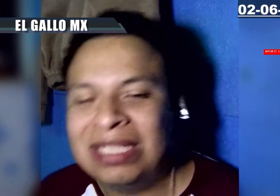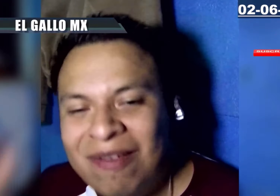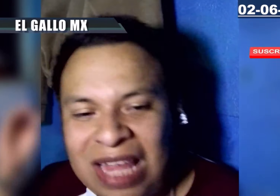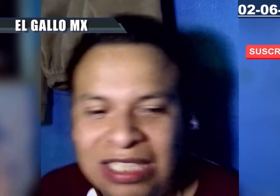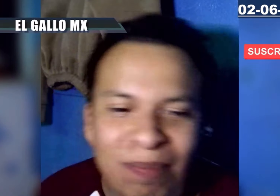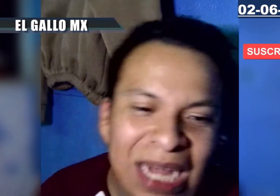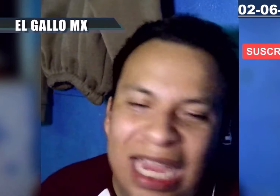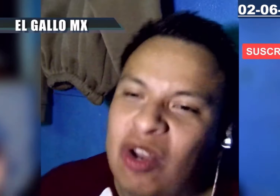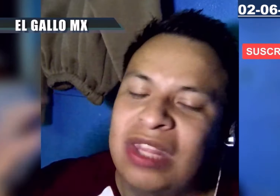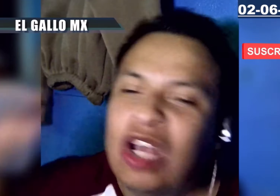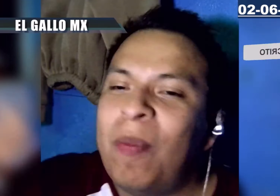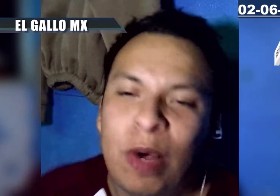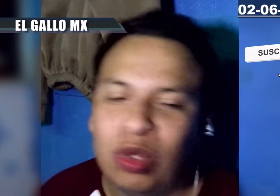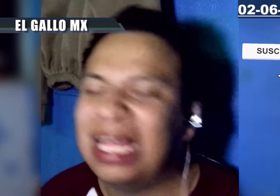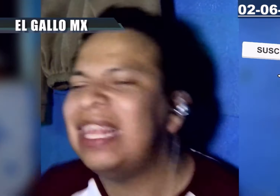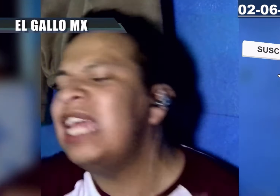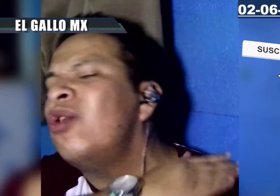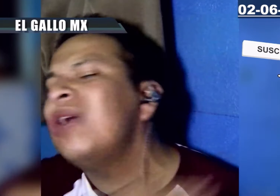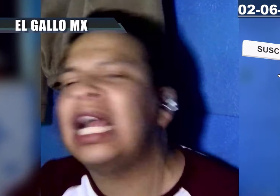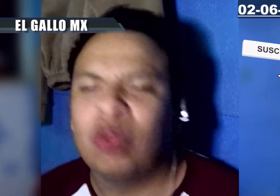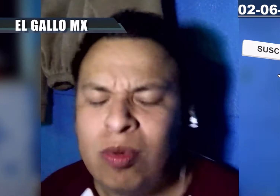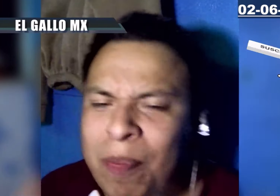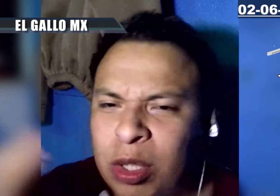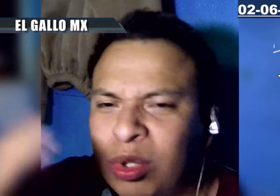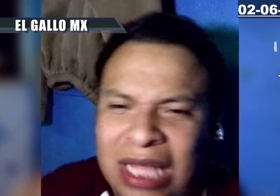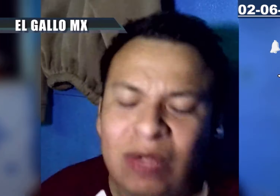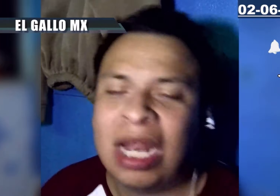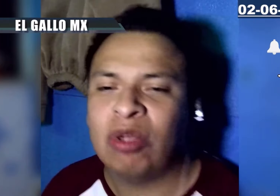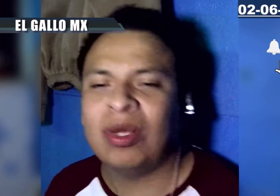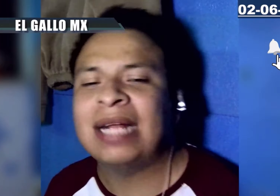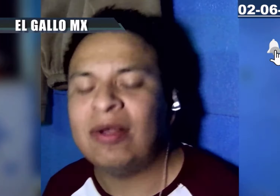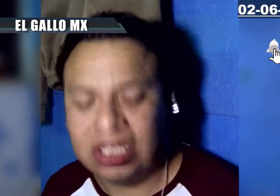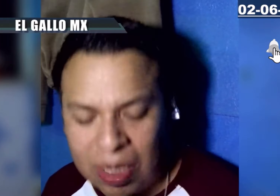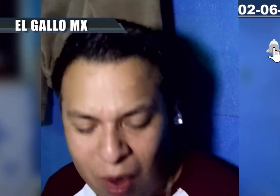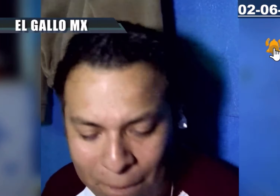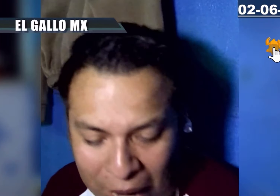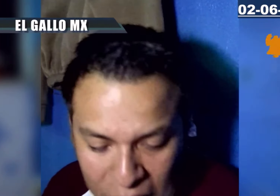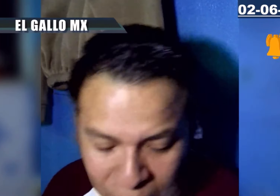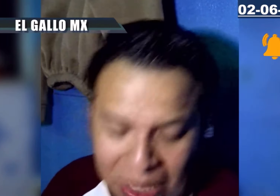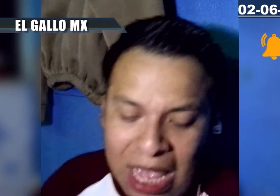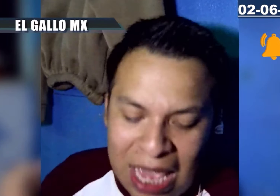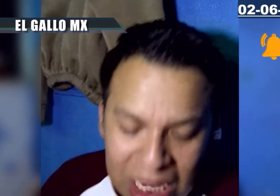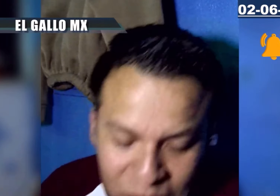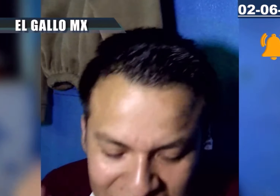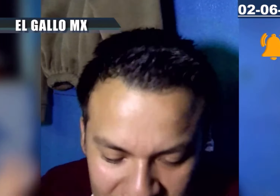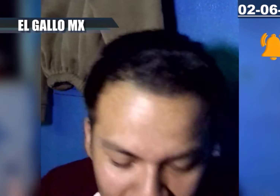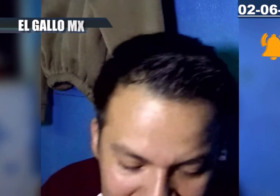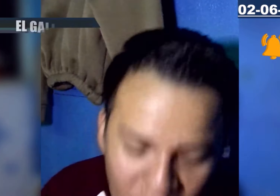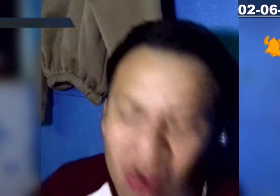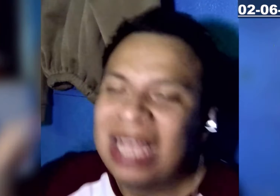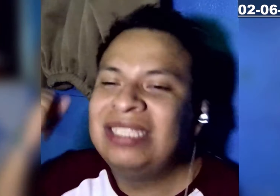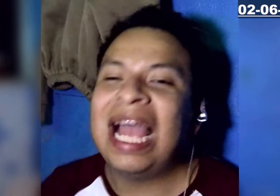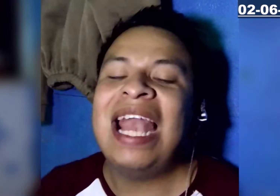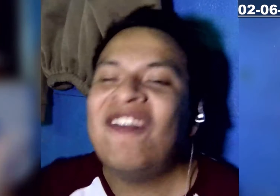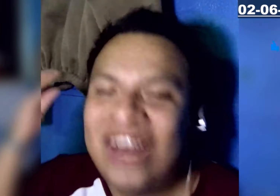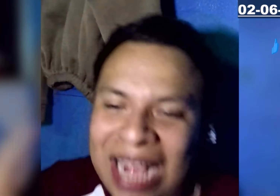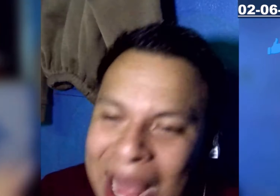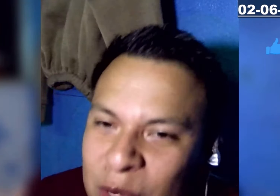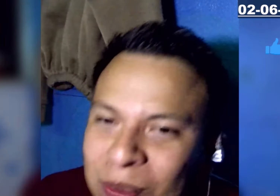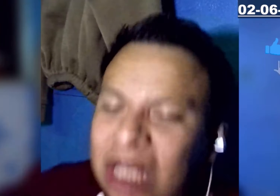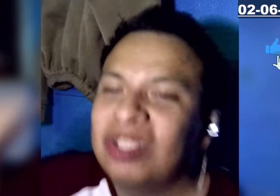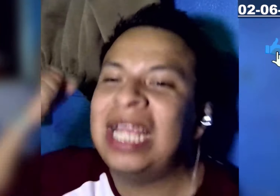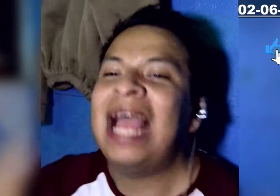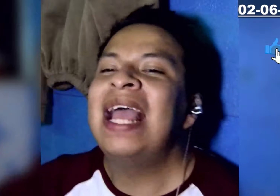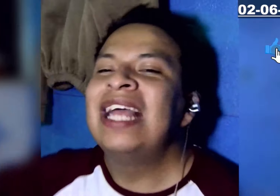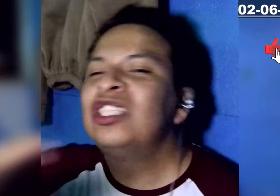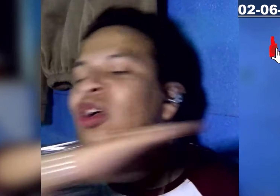Xóchitl Gálvez debe de aceptar que no tiene oportunidad y nunca tuvo oportunidad con la doctora Claudia Sheinbaum Pardo. Esto es histórico. Ya la